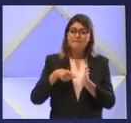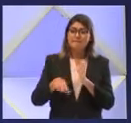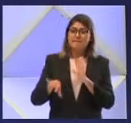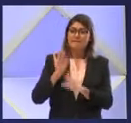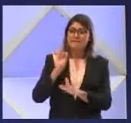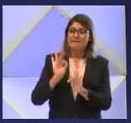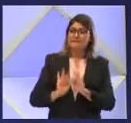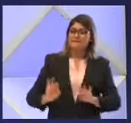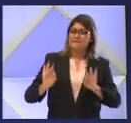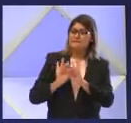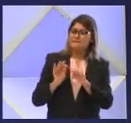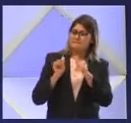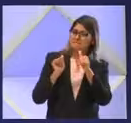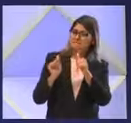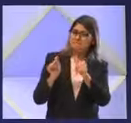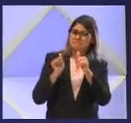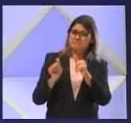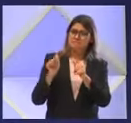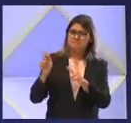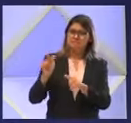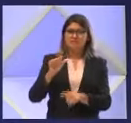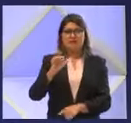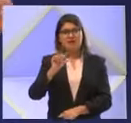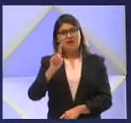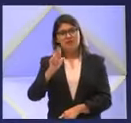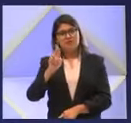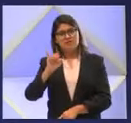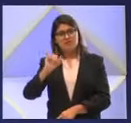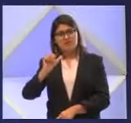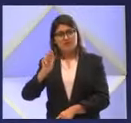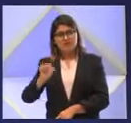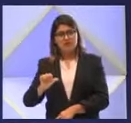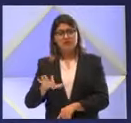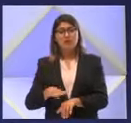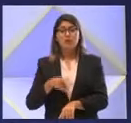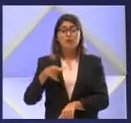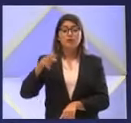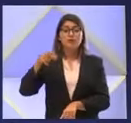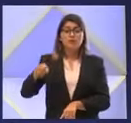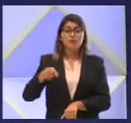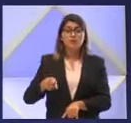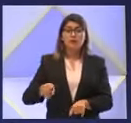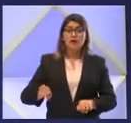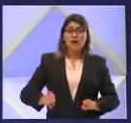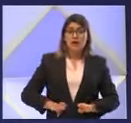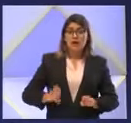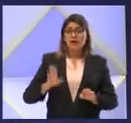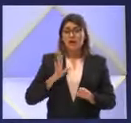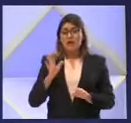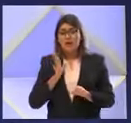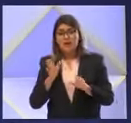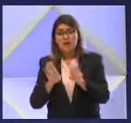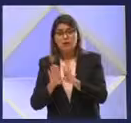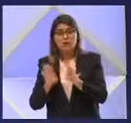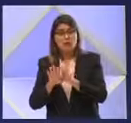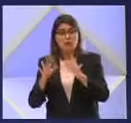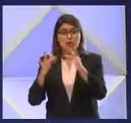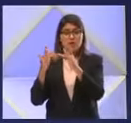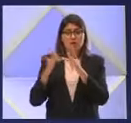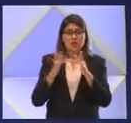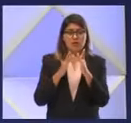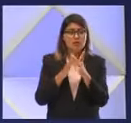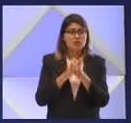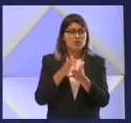drena porque aquí además de hablar del asequibilidad de la calidad con la que se debe proveer esa conectividad también es